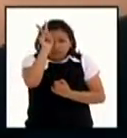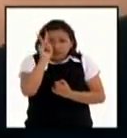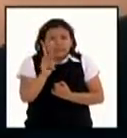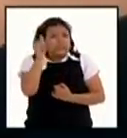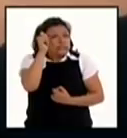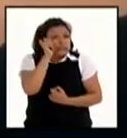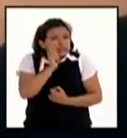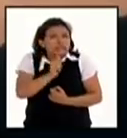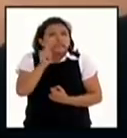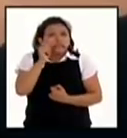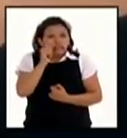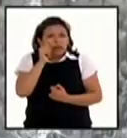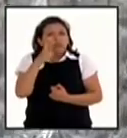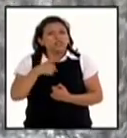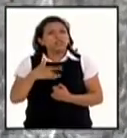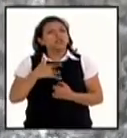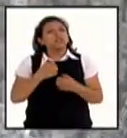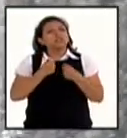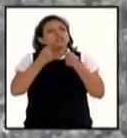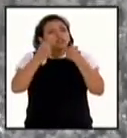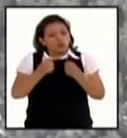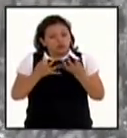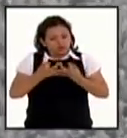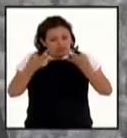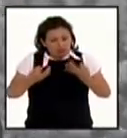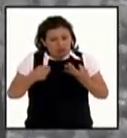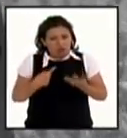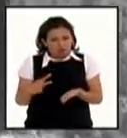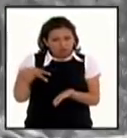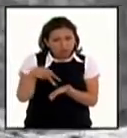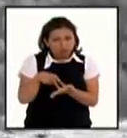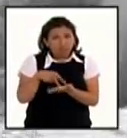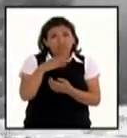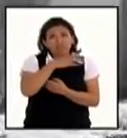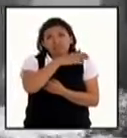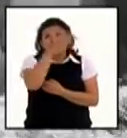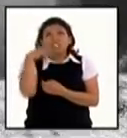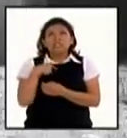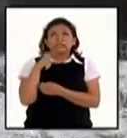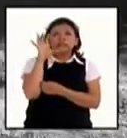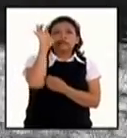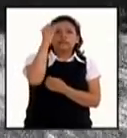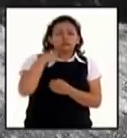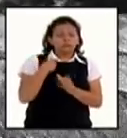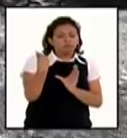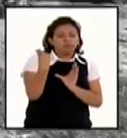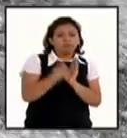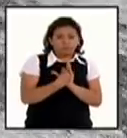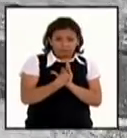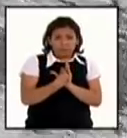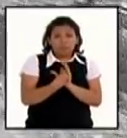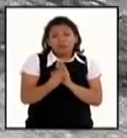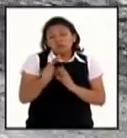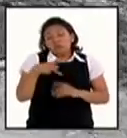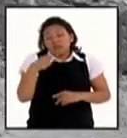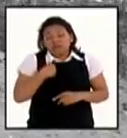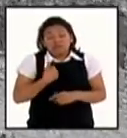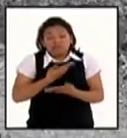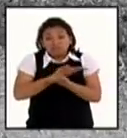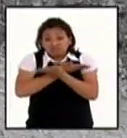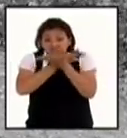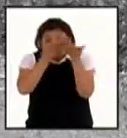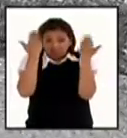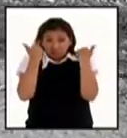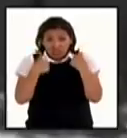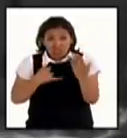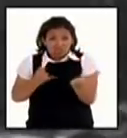siempre estaré más seguro de la tierra que piso que del cielo intratable que me ignora. Pero quién sabe, no voy